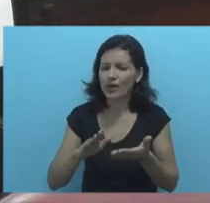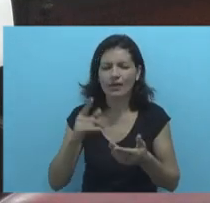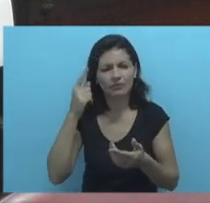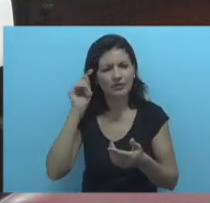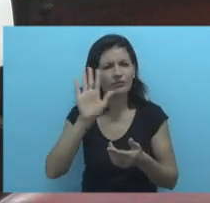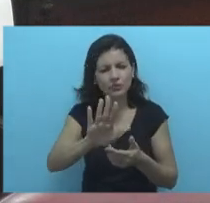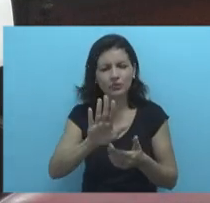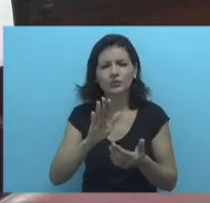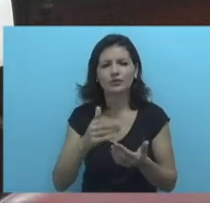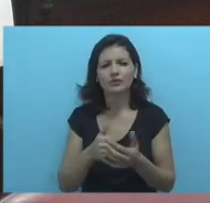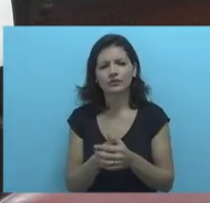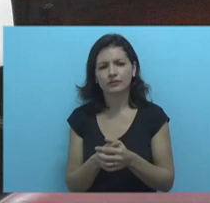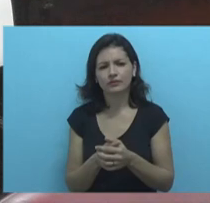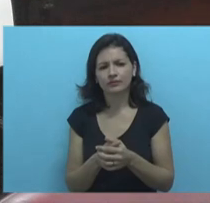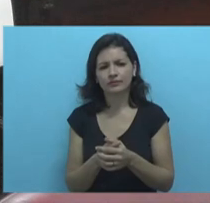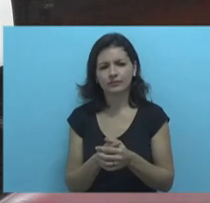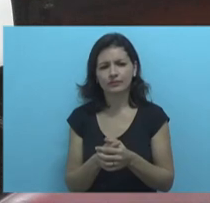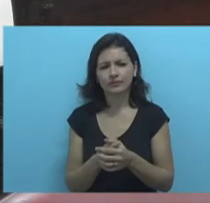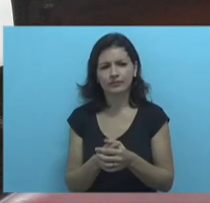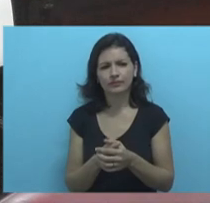a pensar lo nuevo.